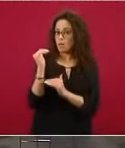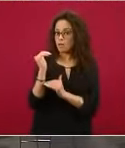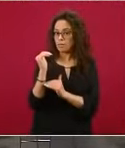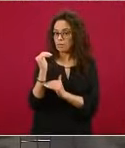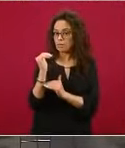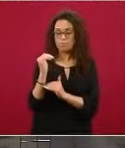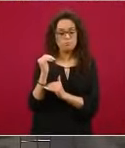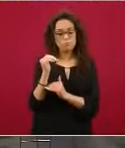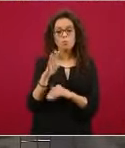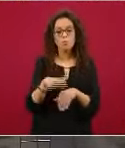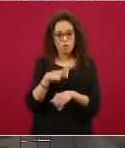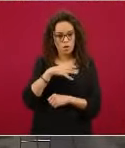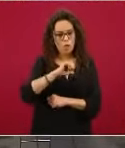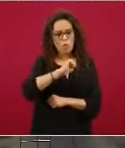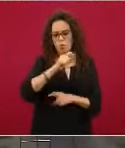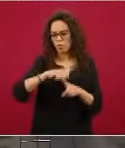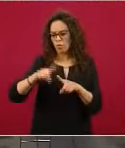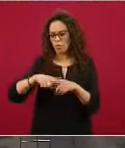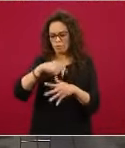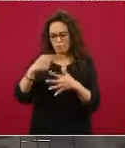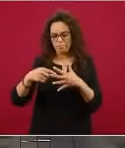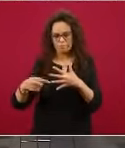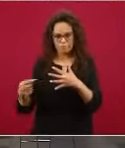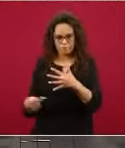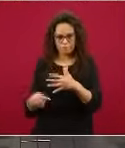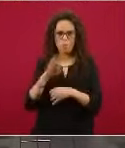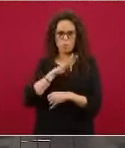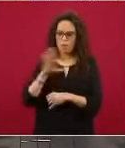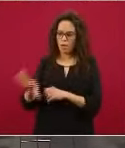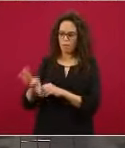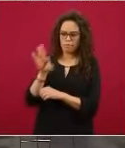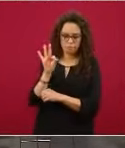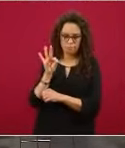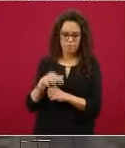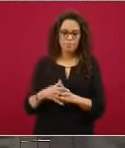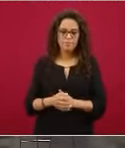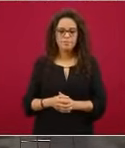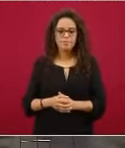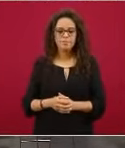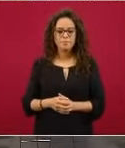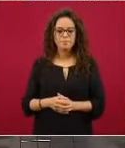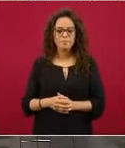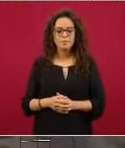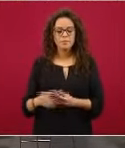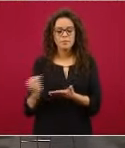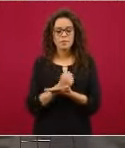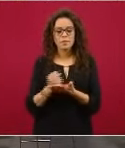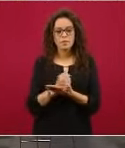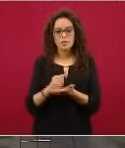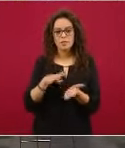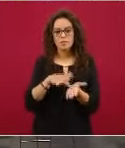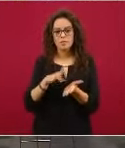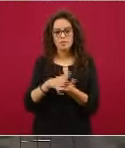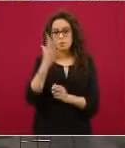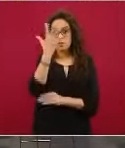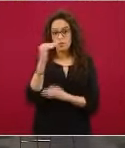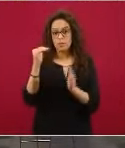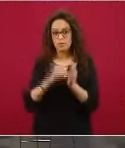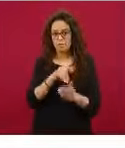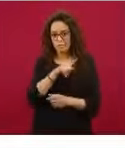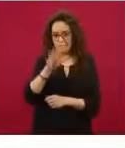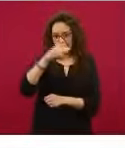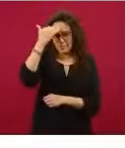opciones disponibles. Si vemos la que sigue, por favor. El crédito de apoyo 10,000, que como saben inició en el